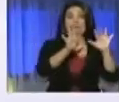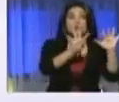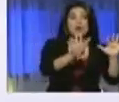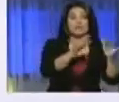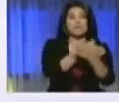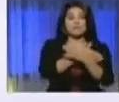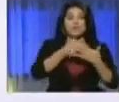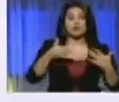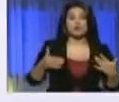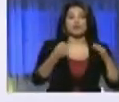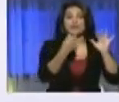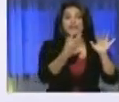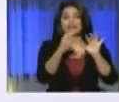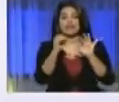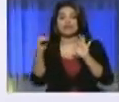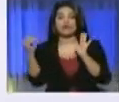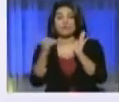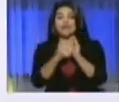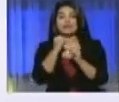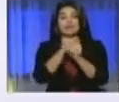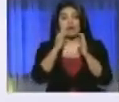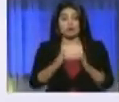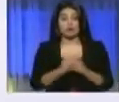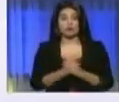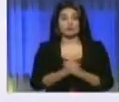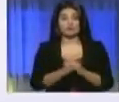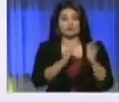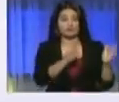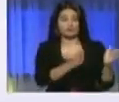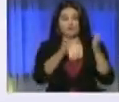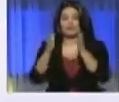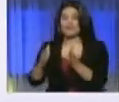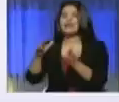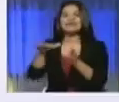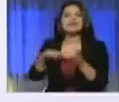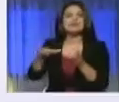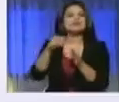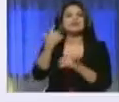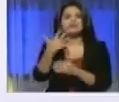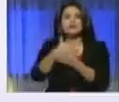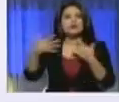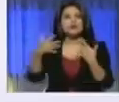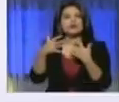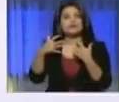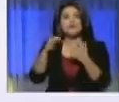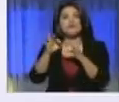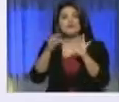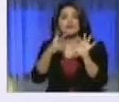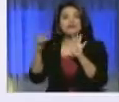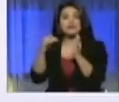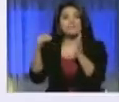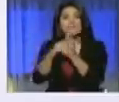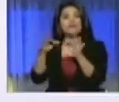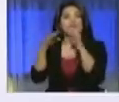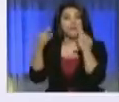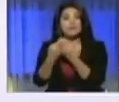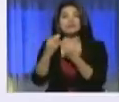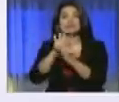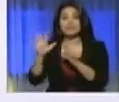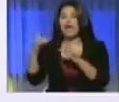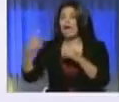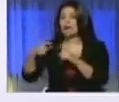9.700.000 trabajadores, 5.700.000 familias protegidas por el sextatique socialista, ahora sí es